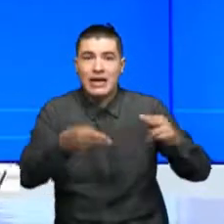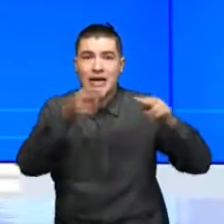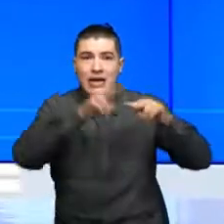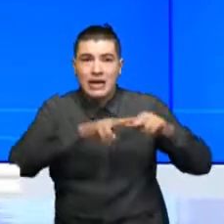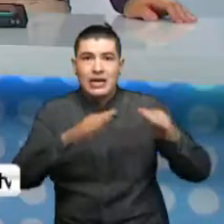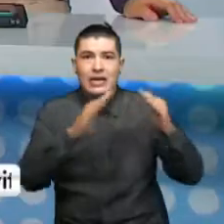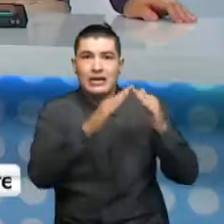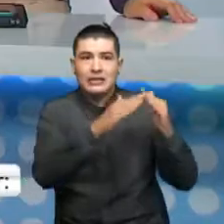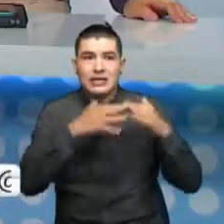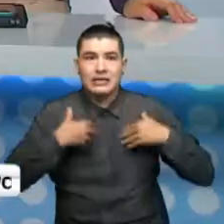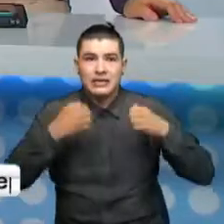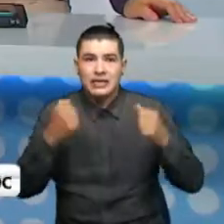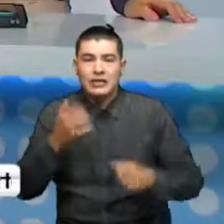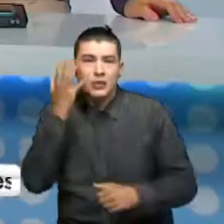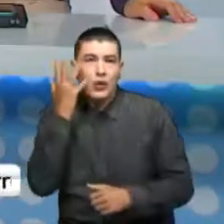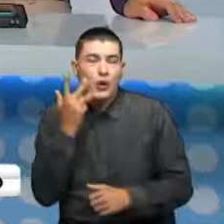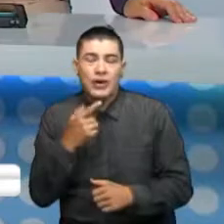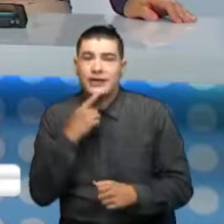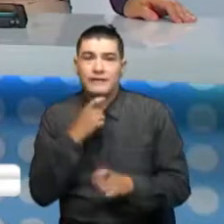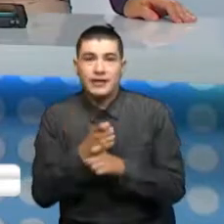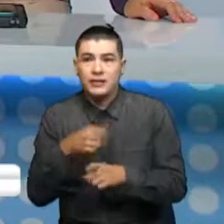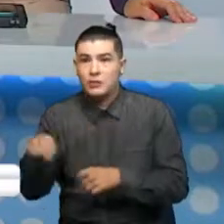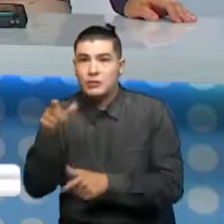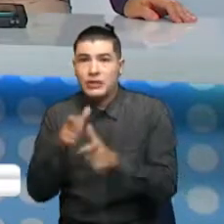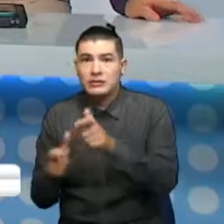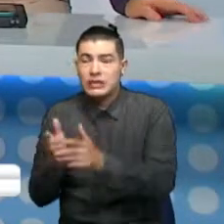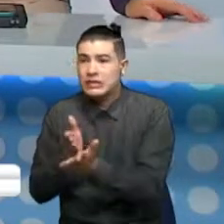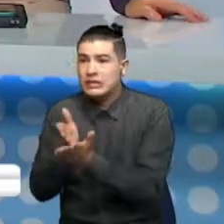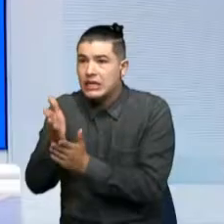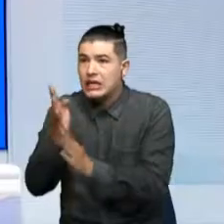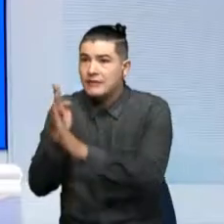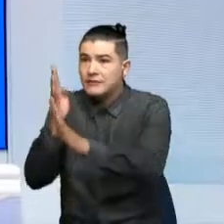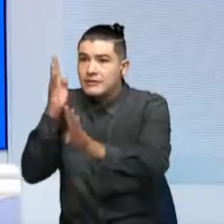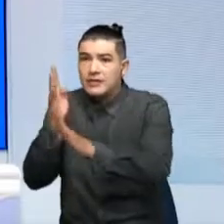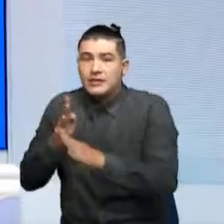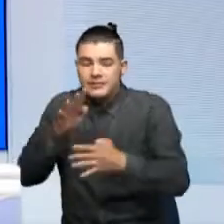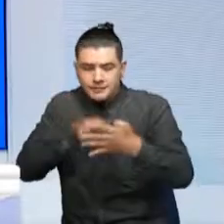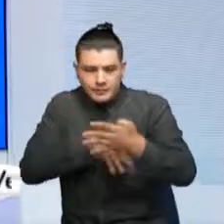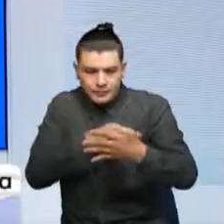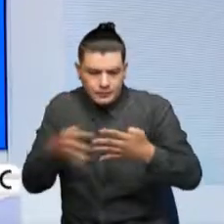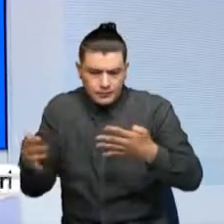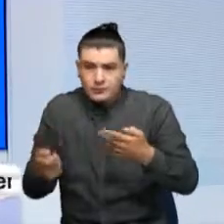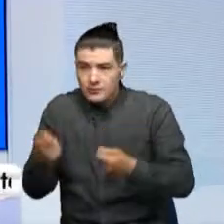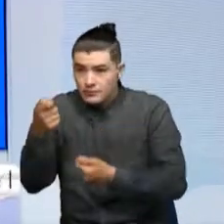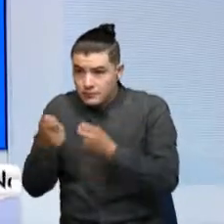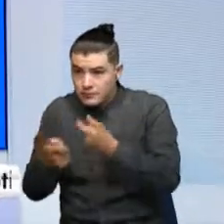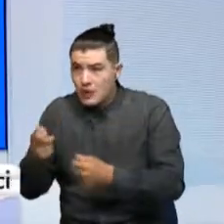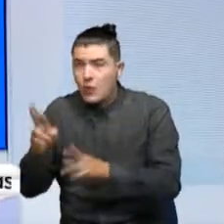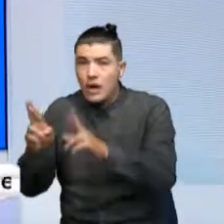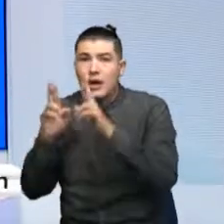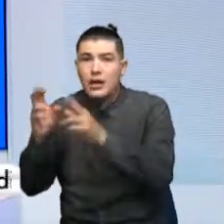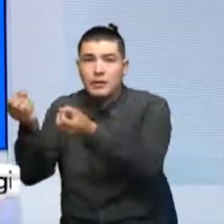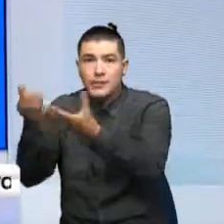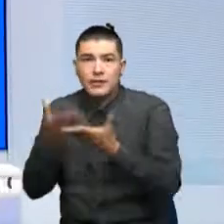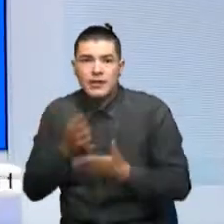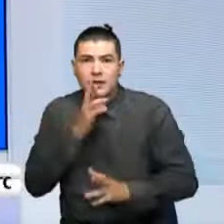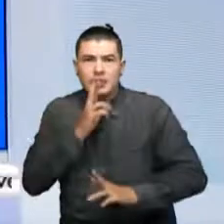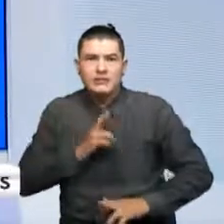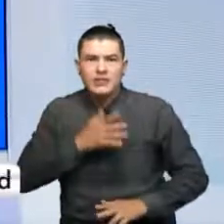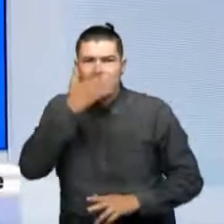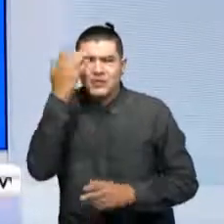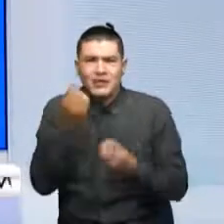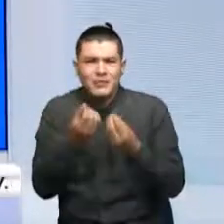en bucaramanga pues hay que decir que los reclamantes siguen haciendo fila y con formulario en mano ellos esperan que le den respuesta a las múltiples